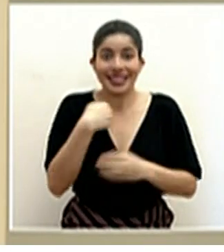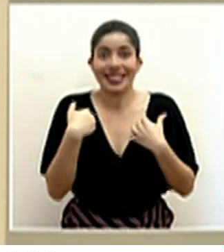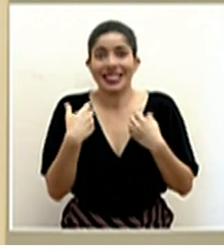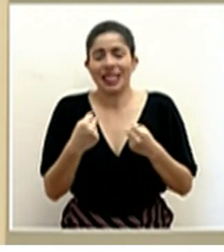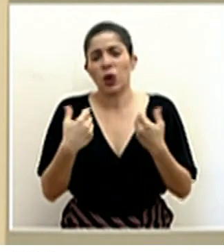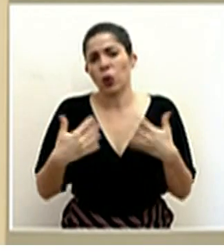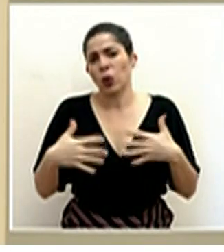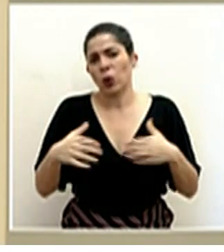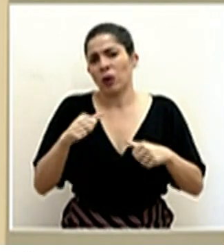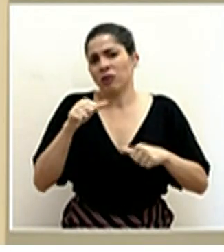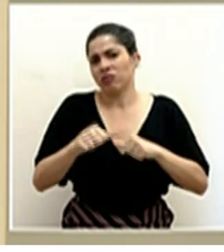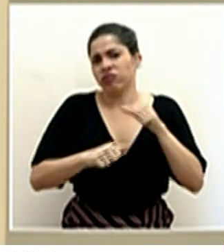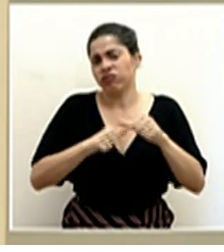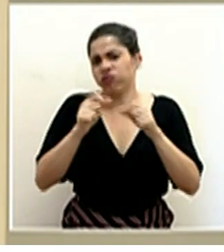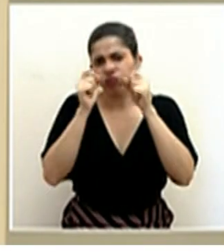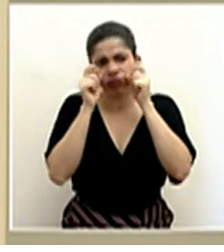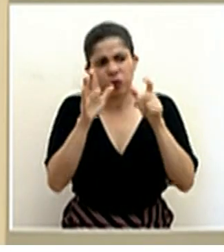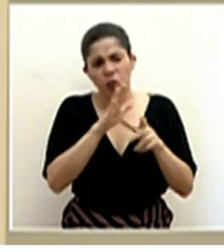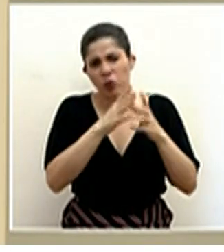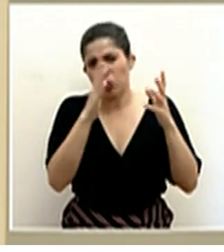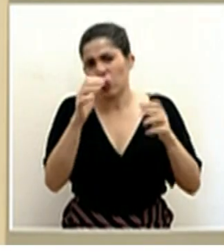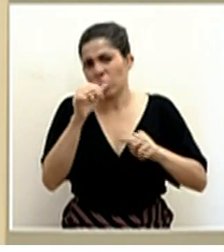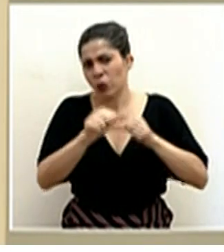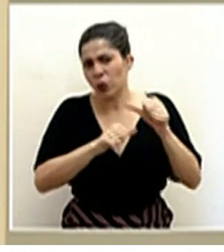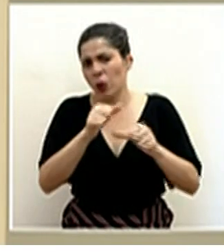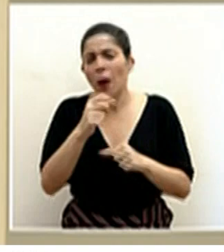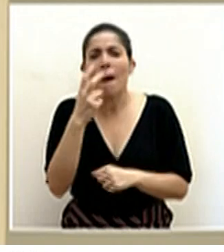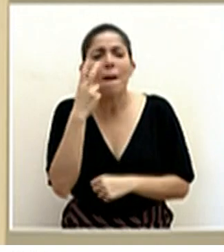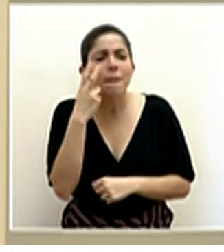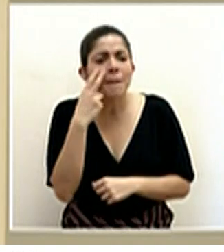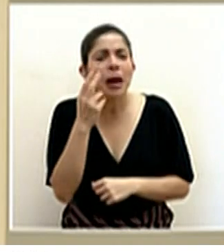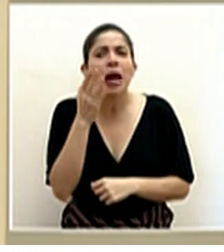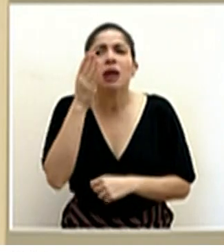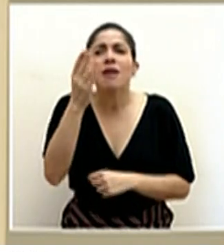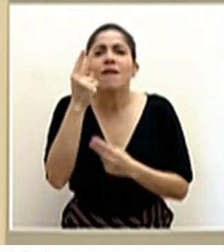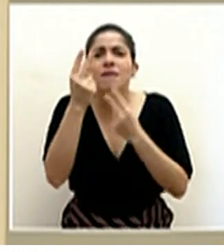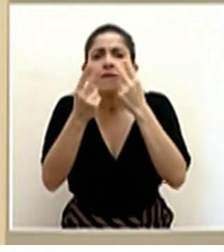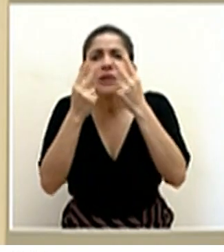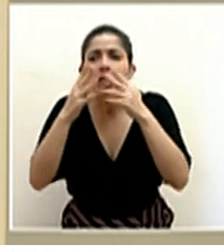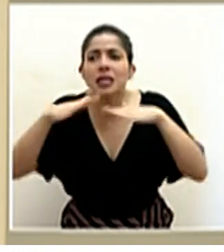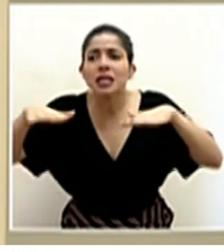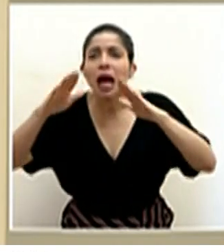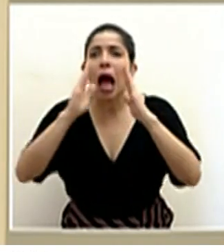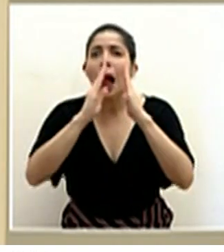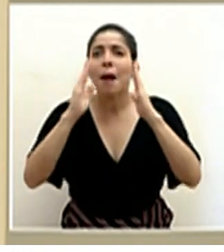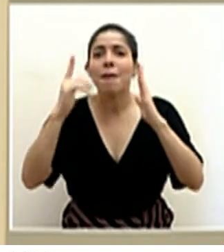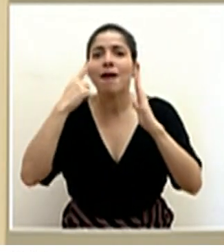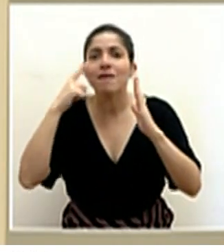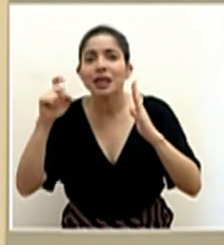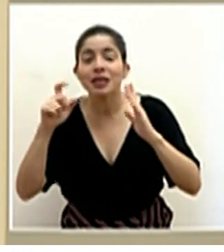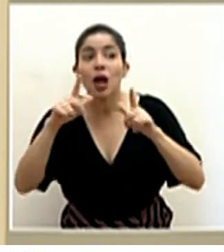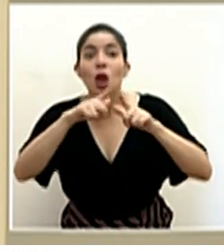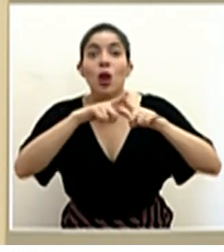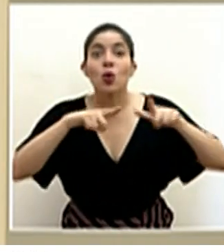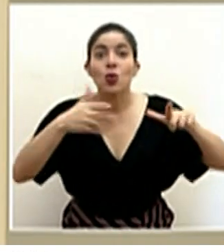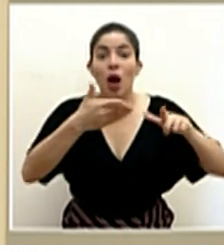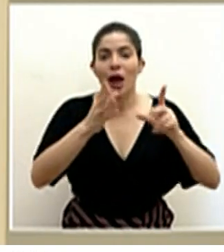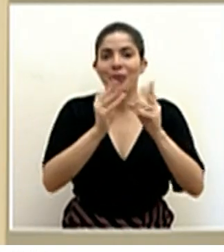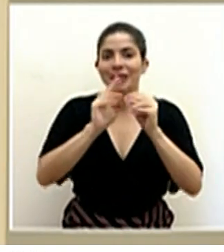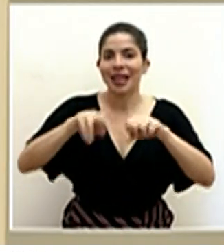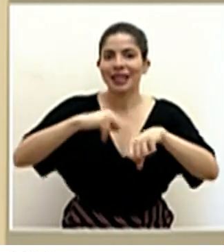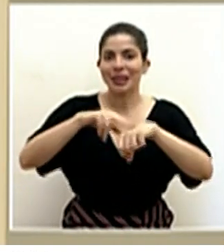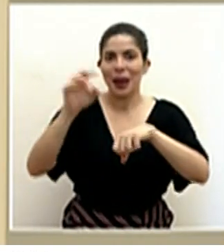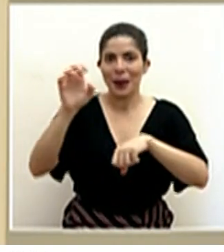hecho un esfuerzo impresionante para ver, ir a visitar a los almacenes fiscales y los sitios, también la Comisión